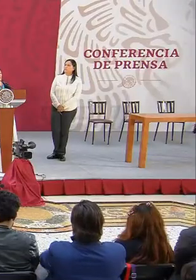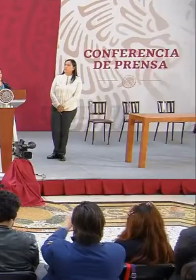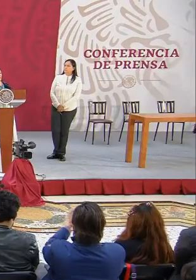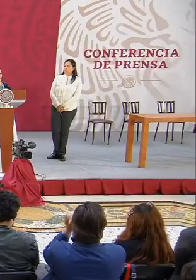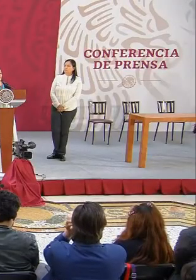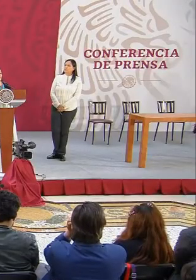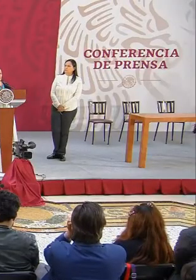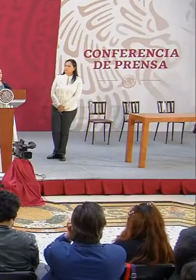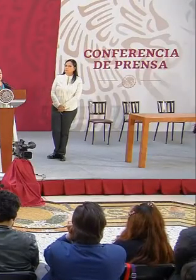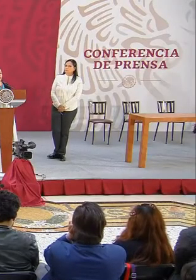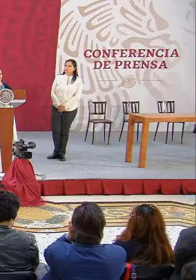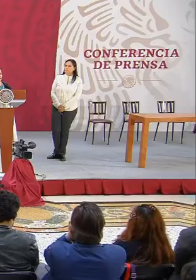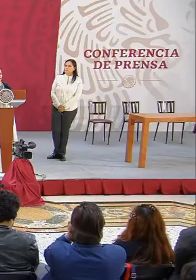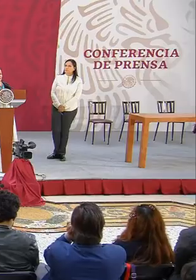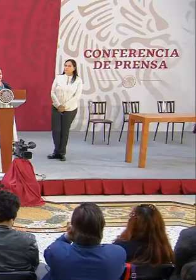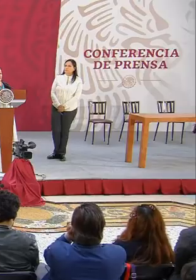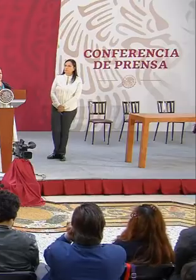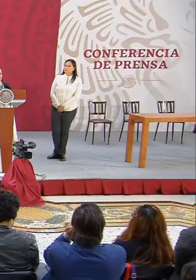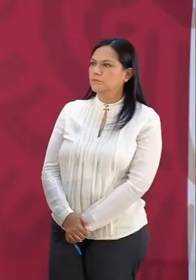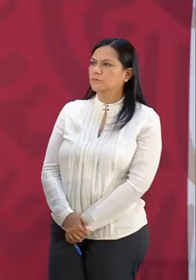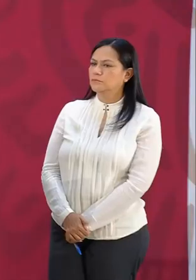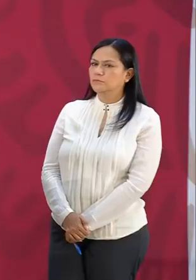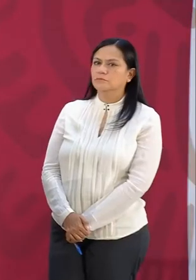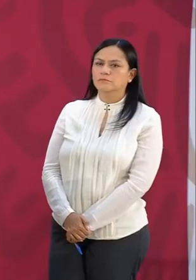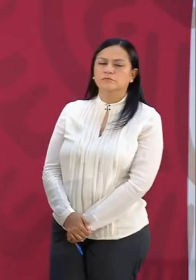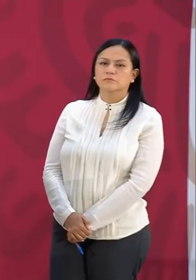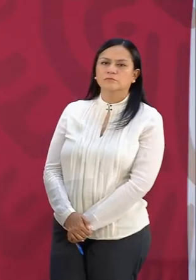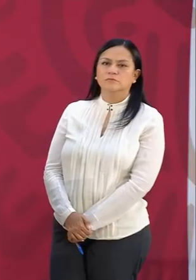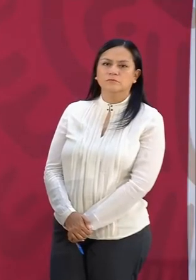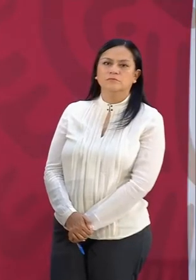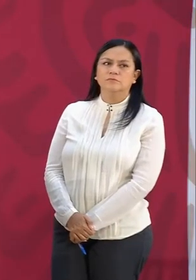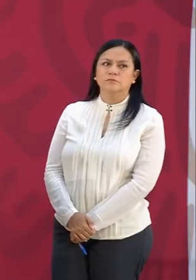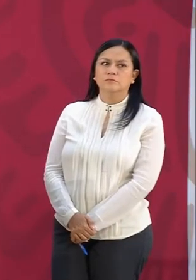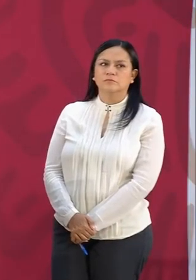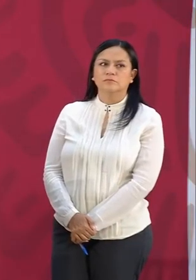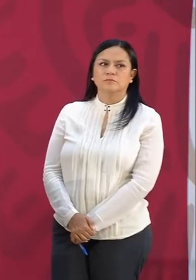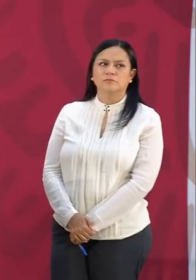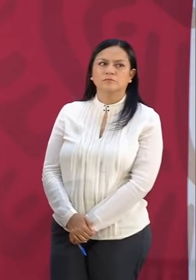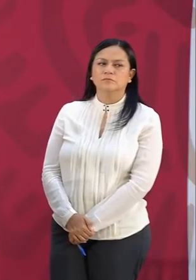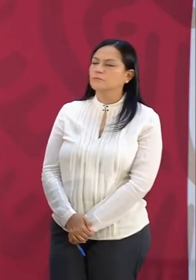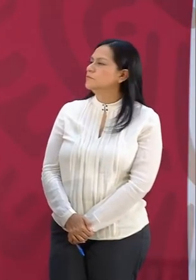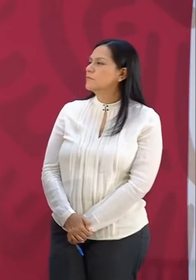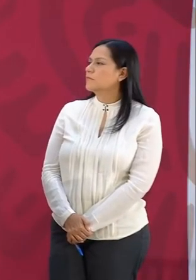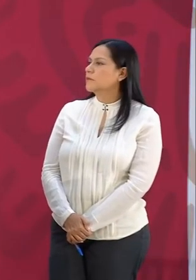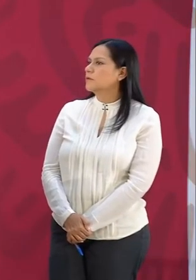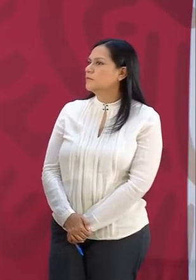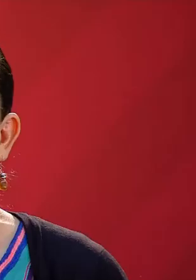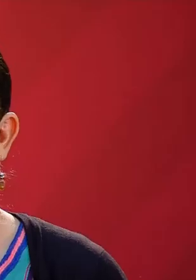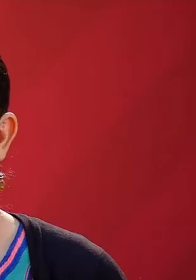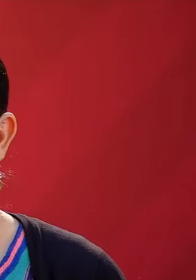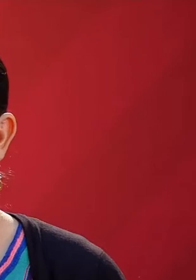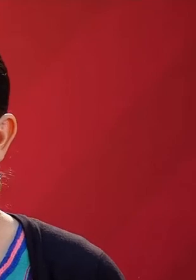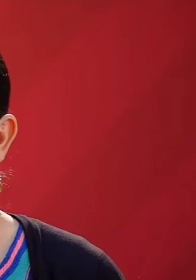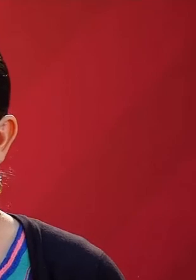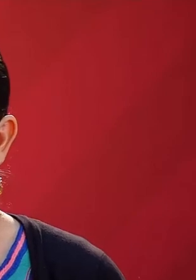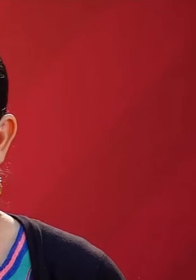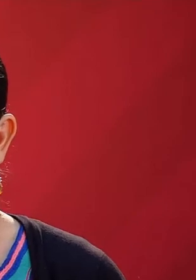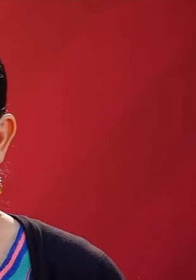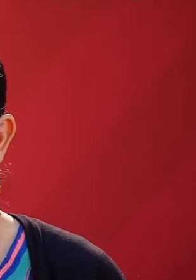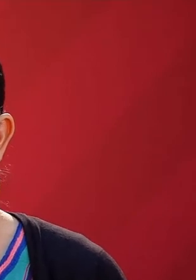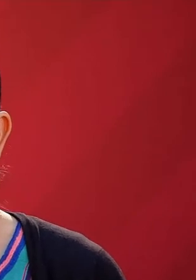lejanías para tener un preescolar. Por eso está el sistema CONAFE. Lo que quiero comentarles o decirles es que queremos hacer